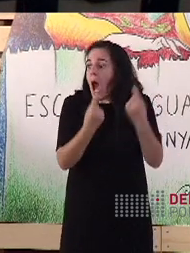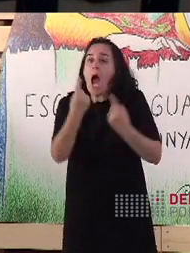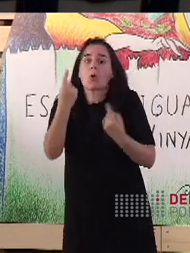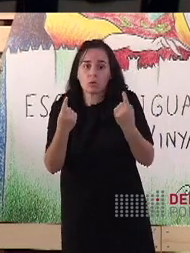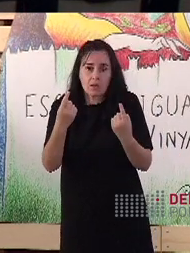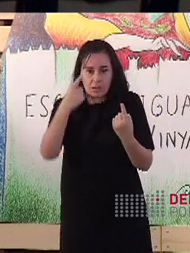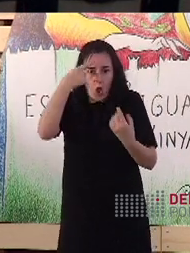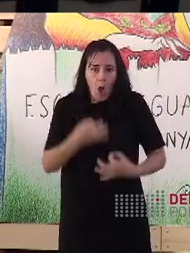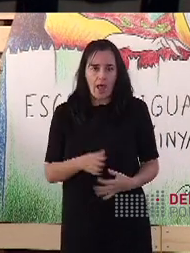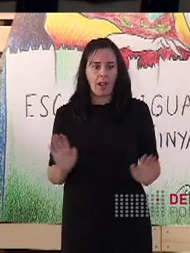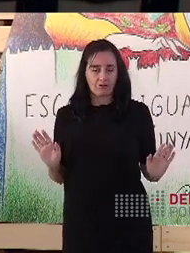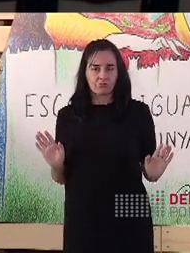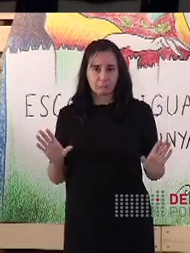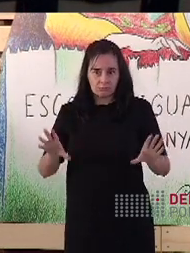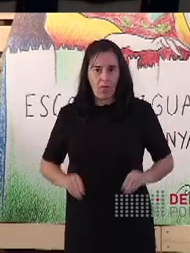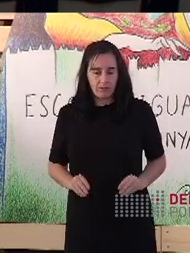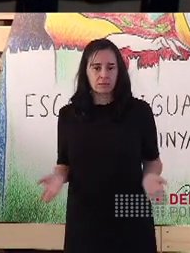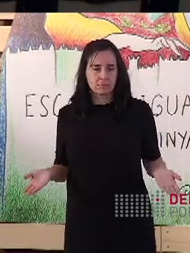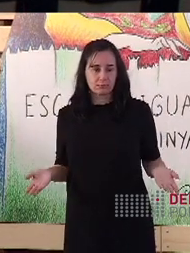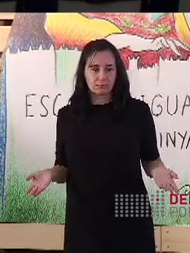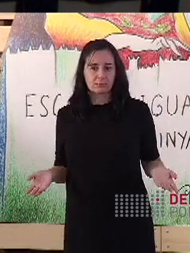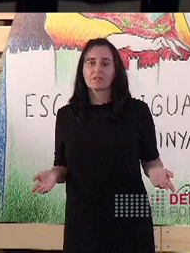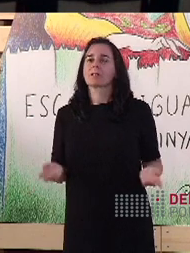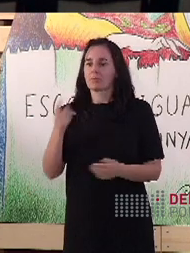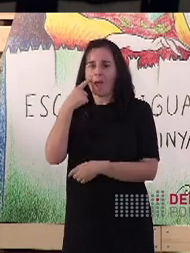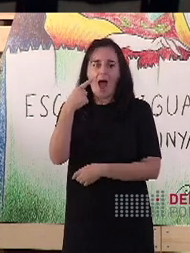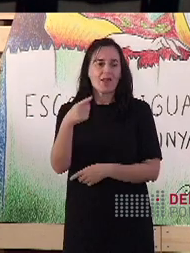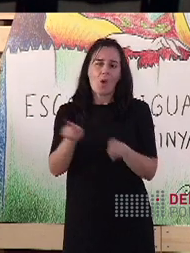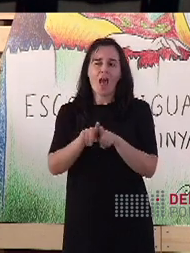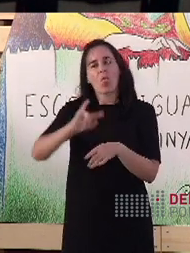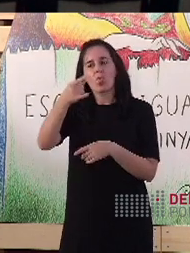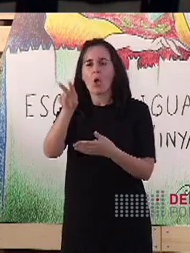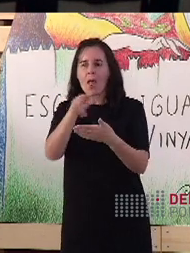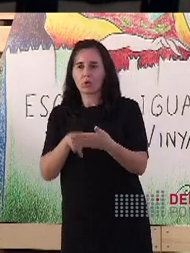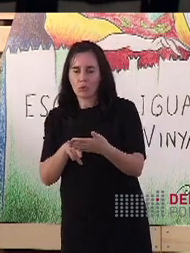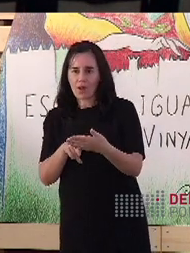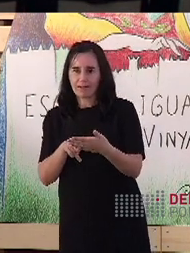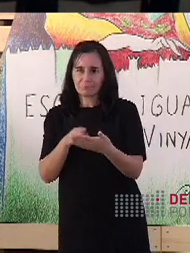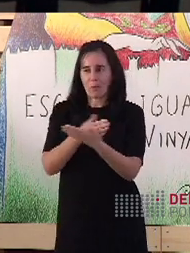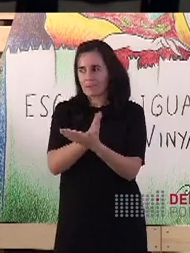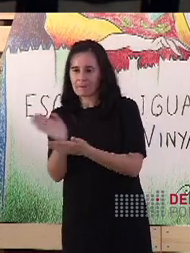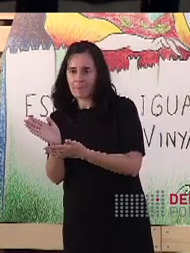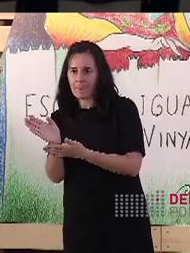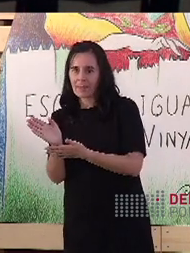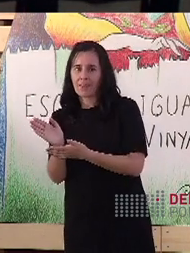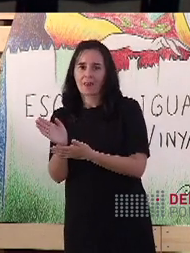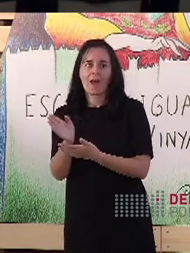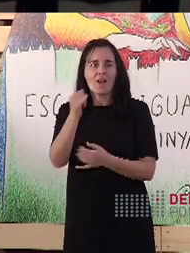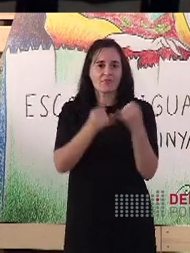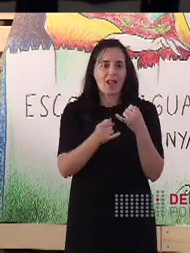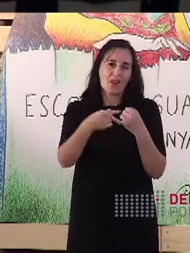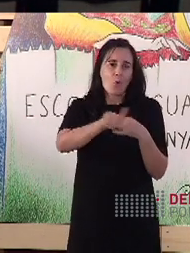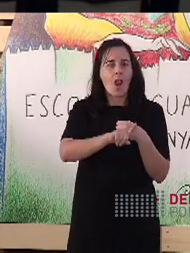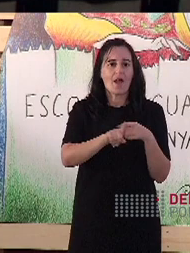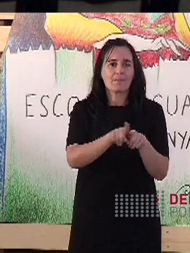que se lo creen. Y fijaos, ahí también hay otra doble lectura, y es que todavía no tienen unas potenciales